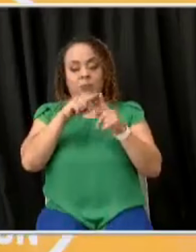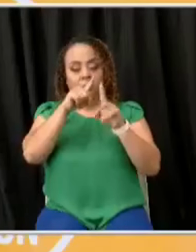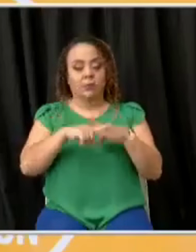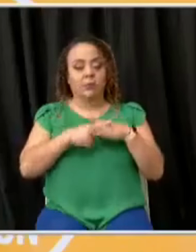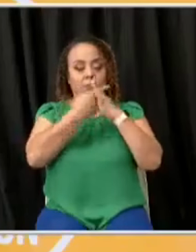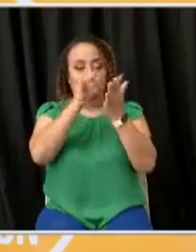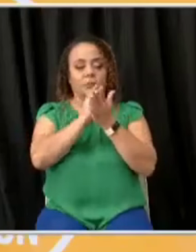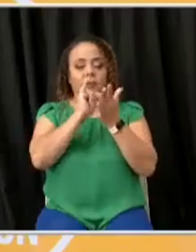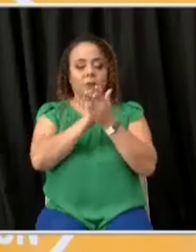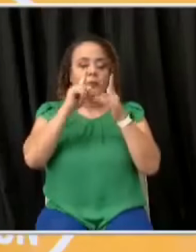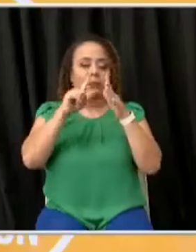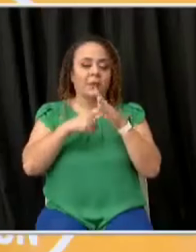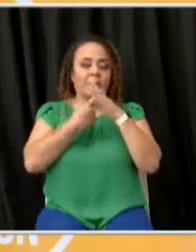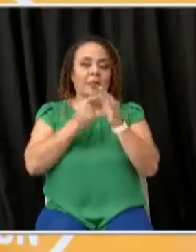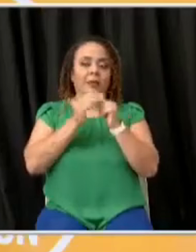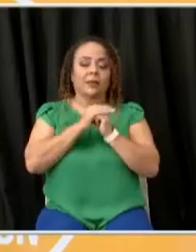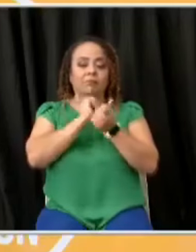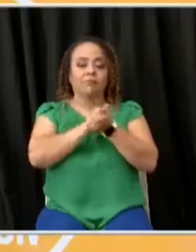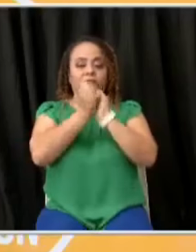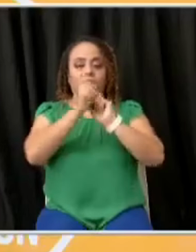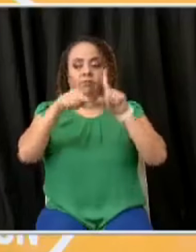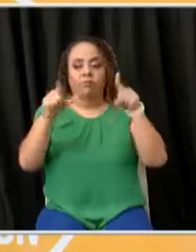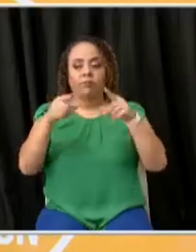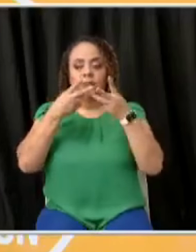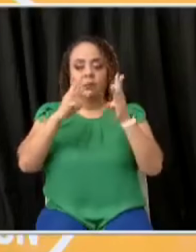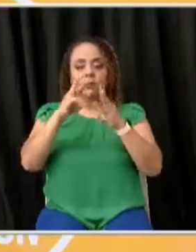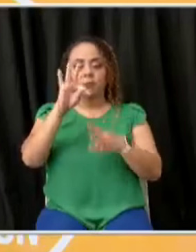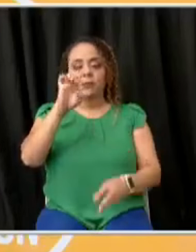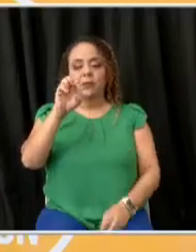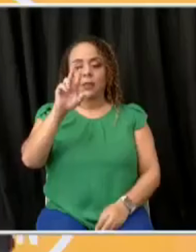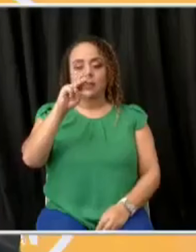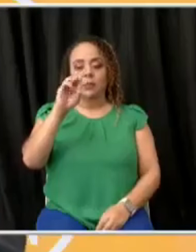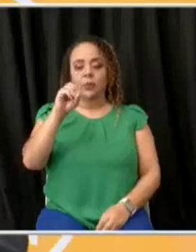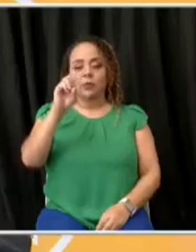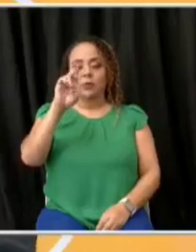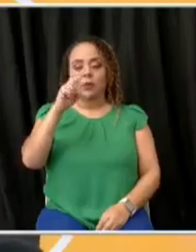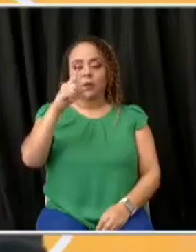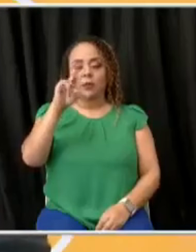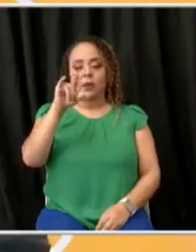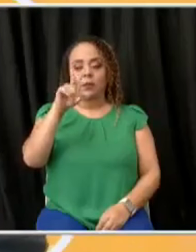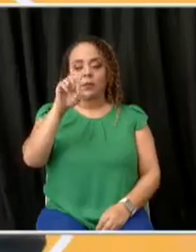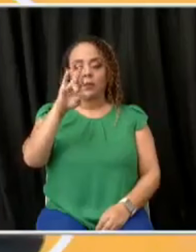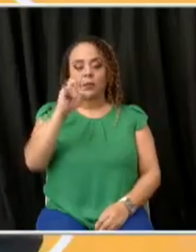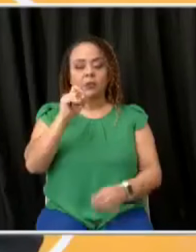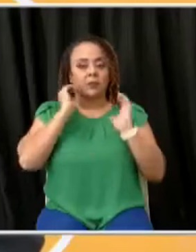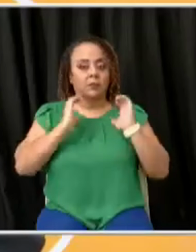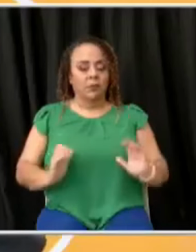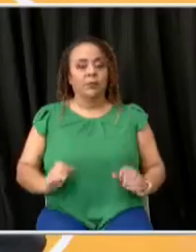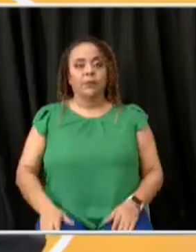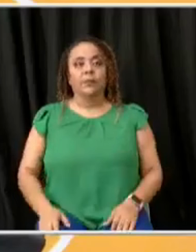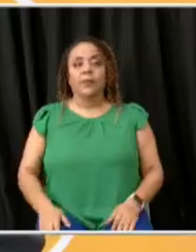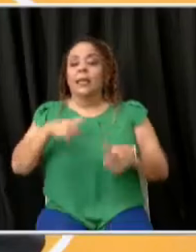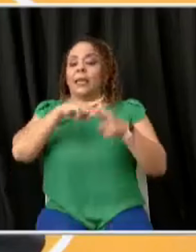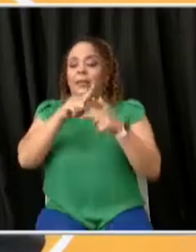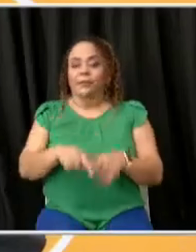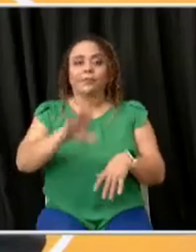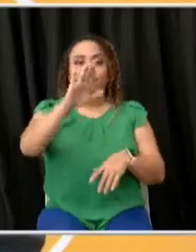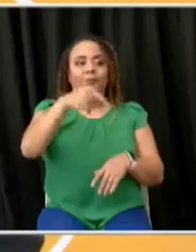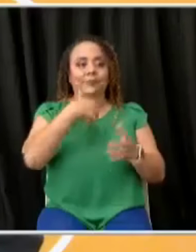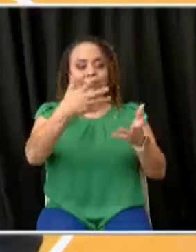van a empezar a alterarse los mecanismos termorreguladores del cuerpo. Entonces, déjenme